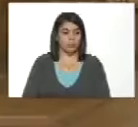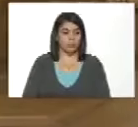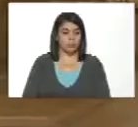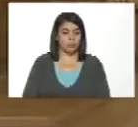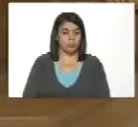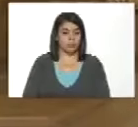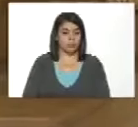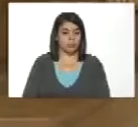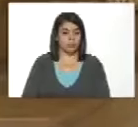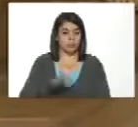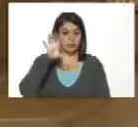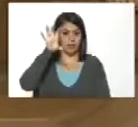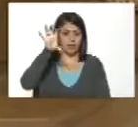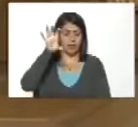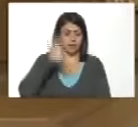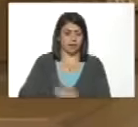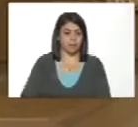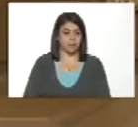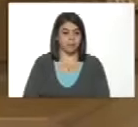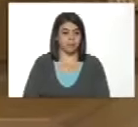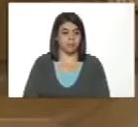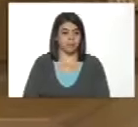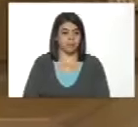para el país, para la patria.